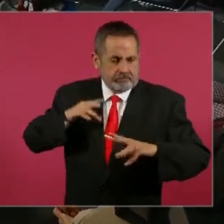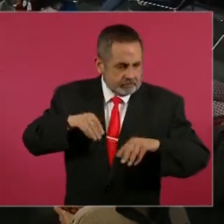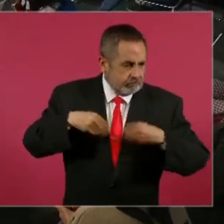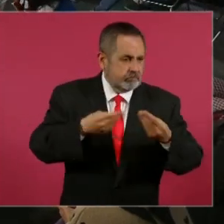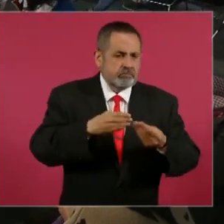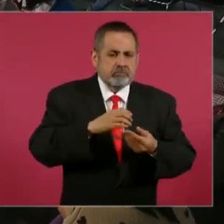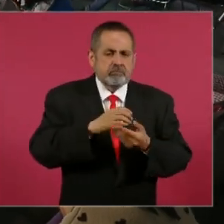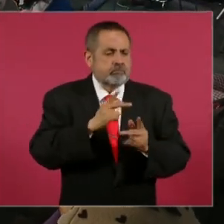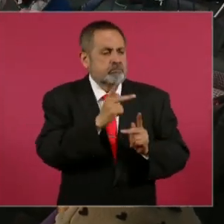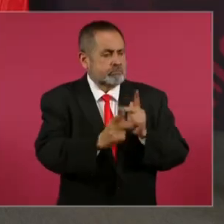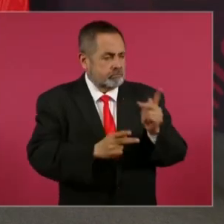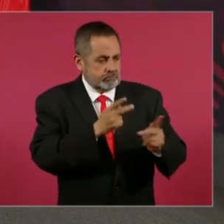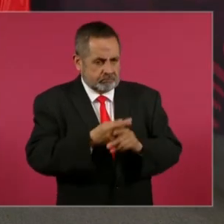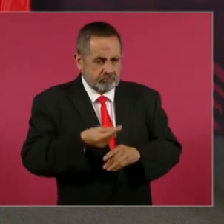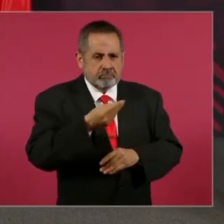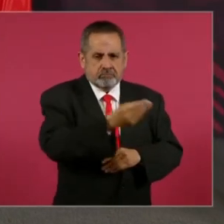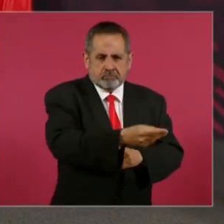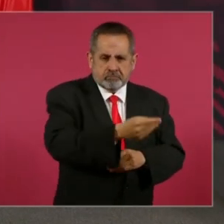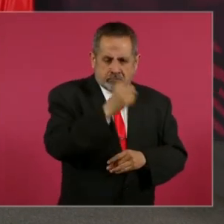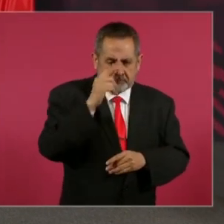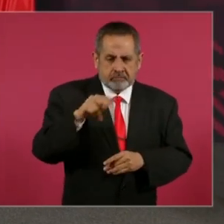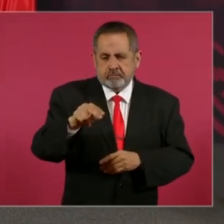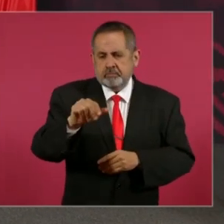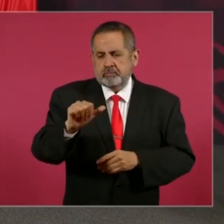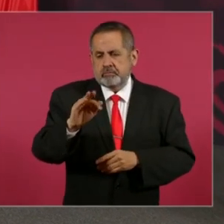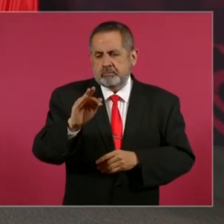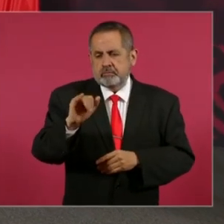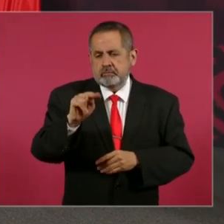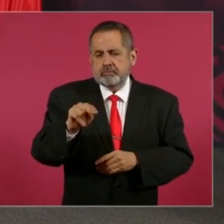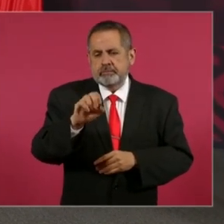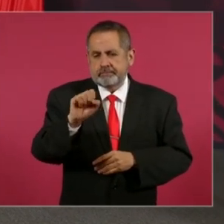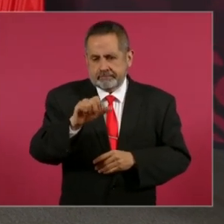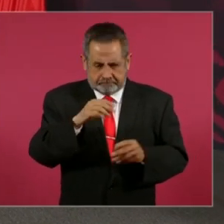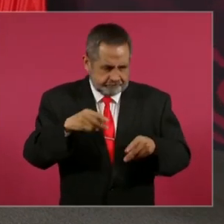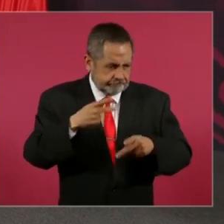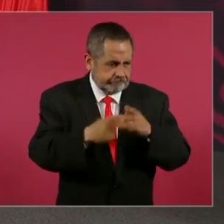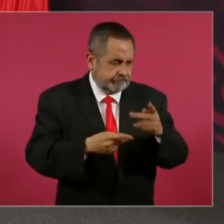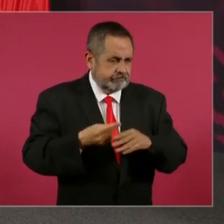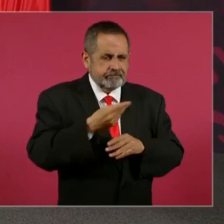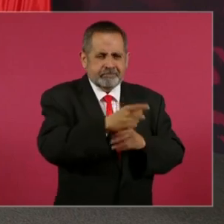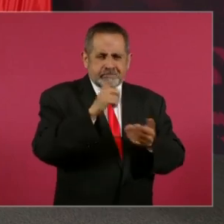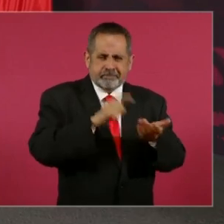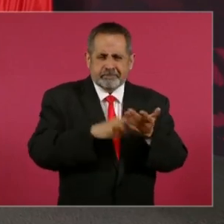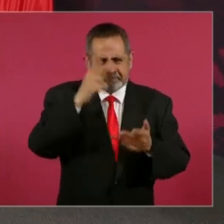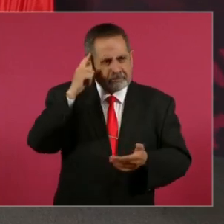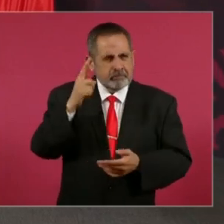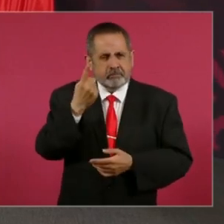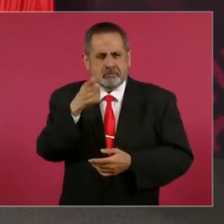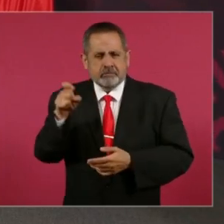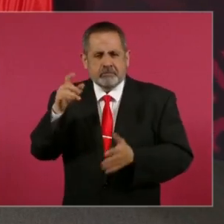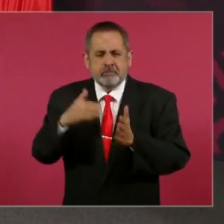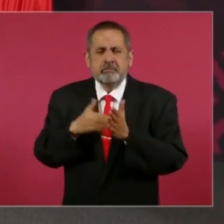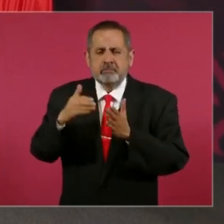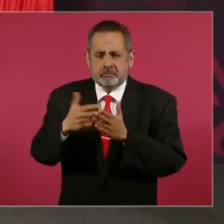un crédito de Nacional Financiera, creo que de 100 millones